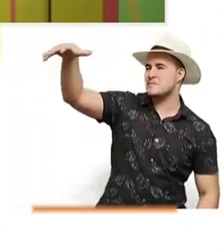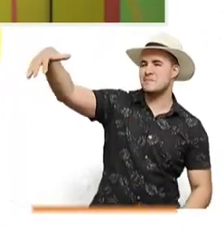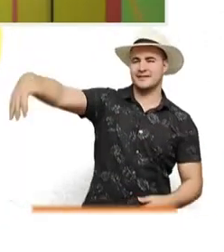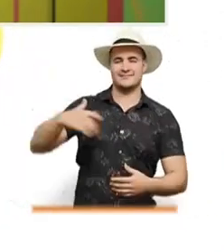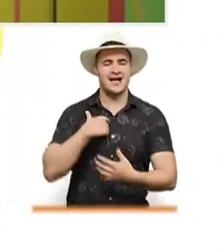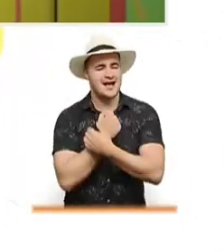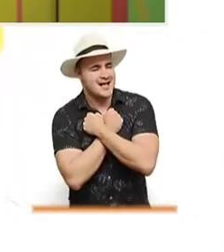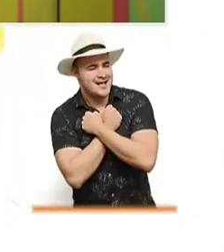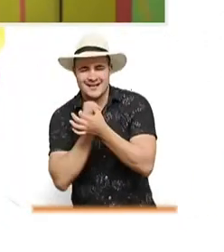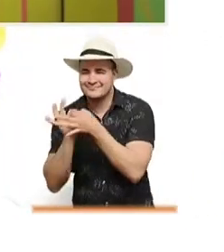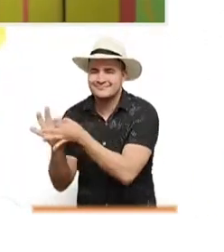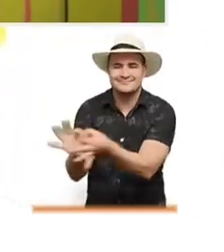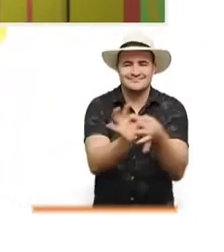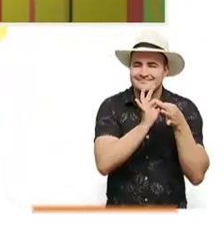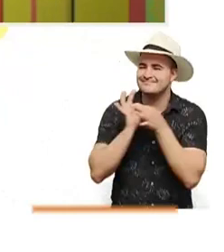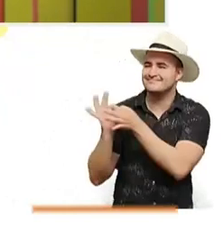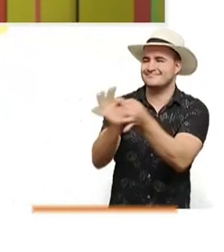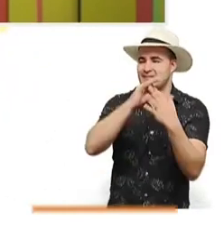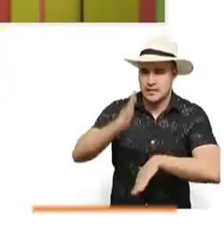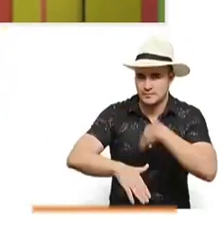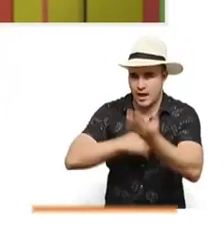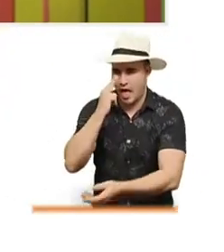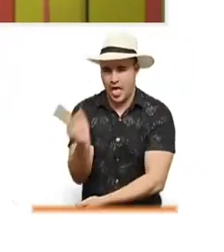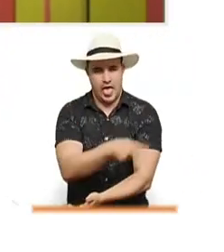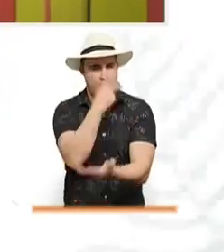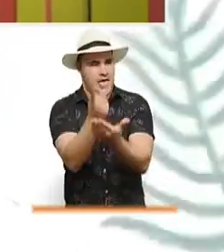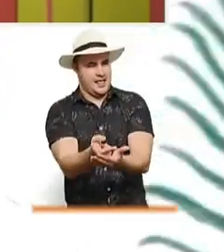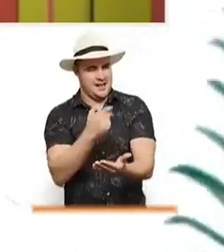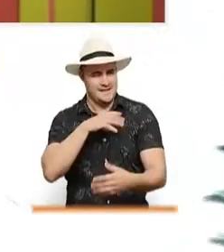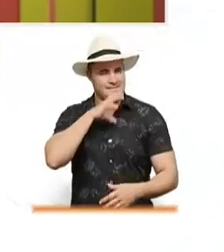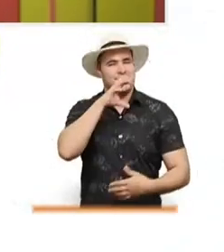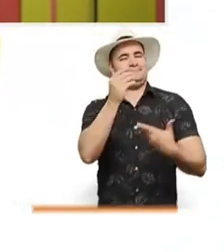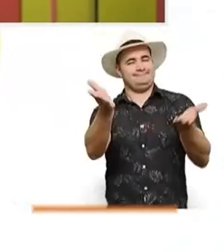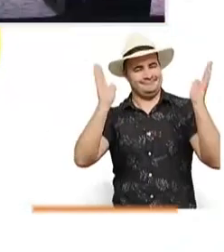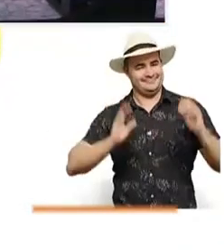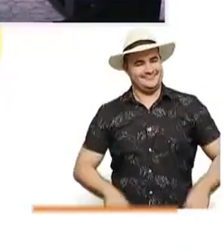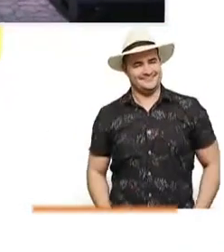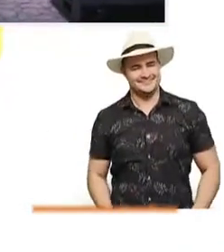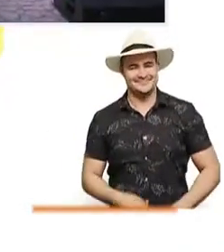con amor, luego se convierte en perro.